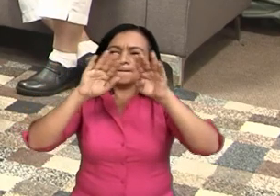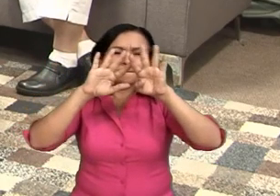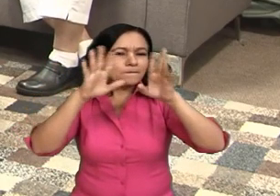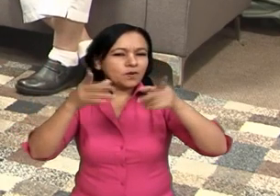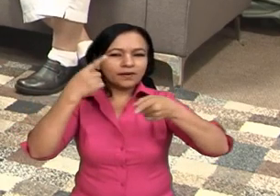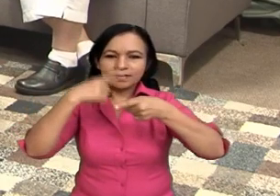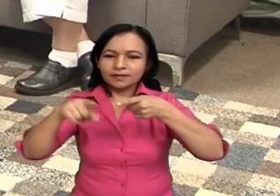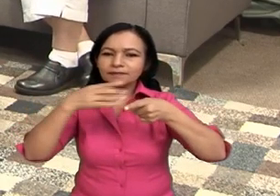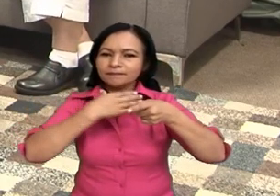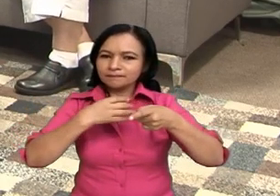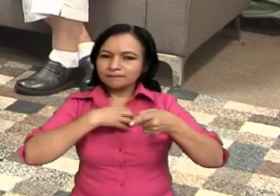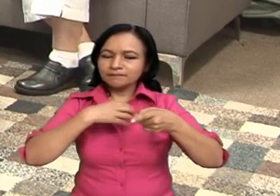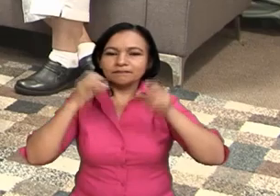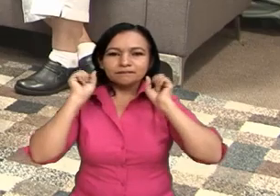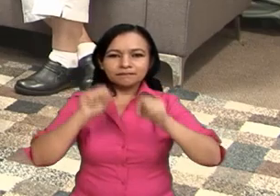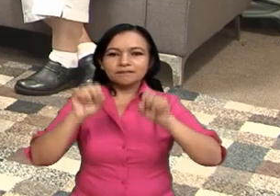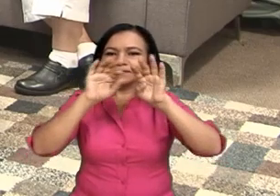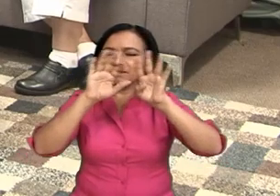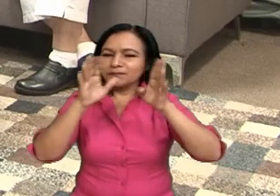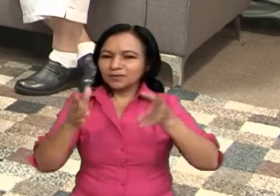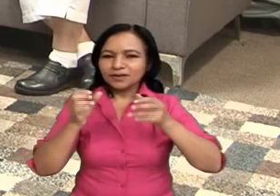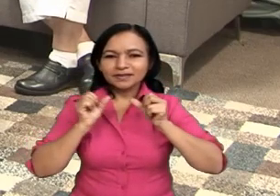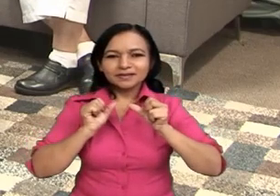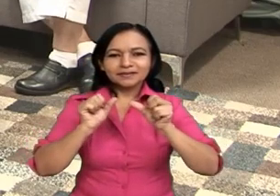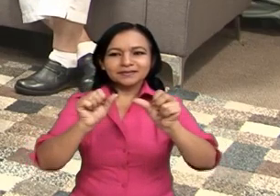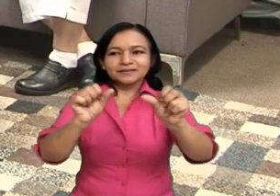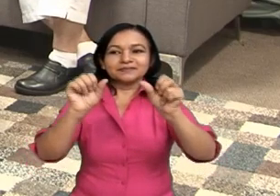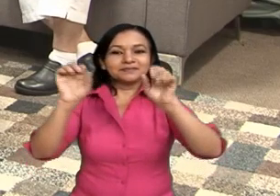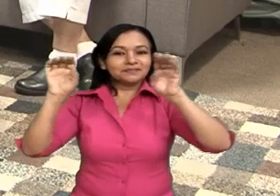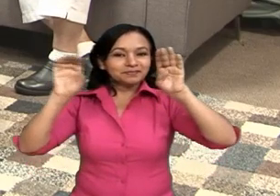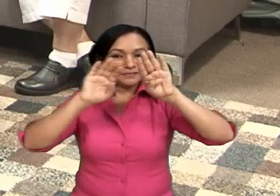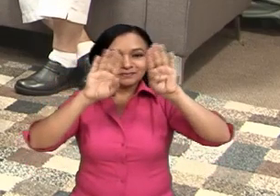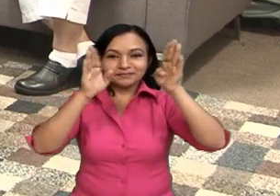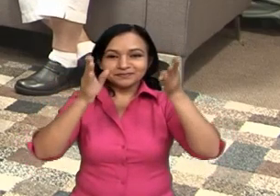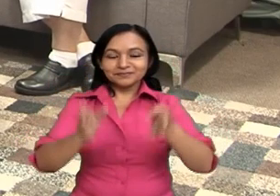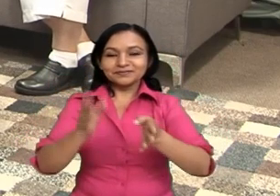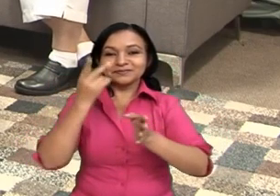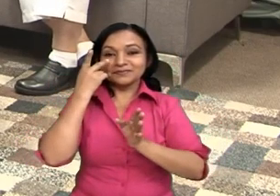mujeres persistentes, perseverantes, mujeres que estamos ahí